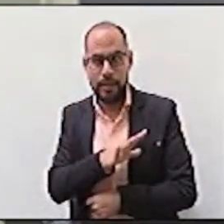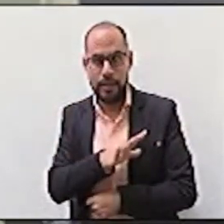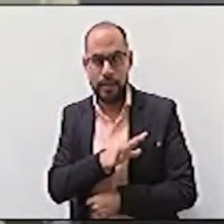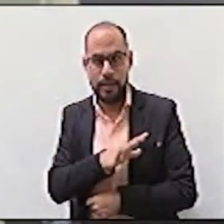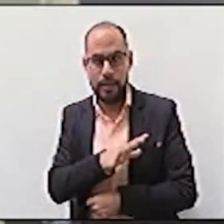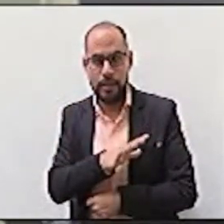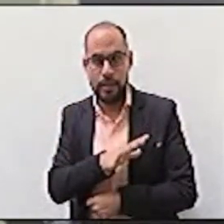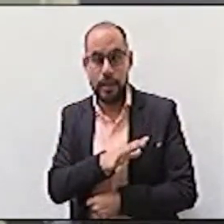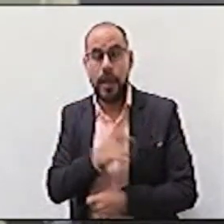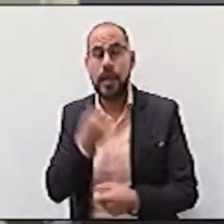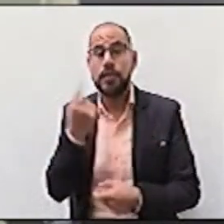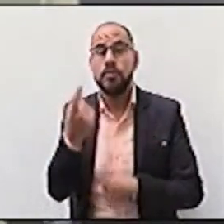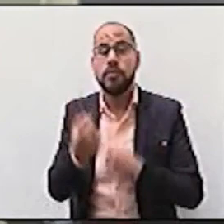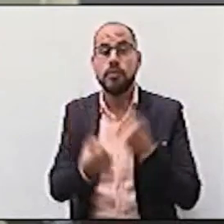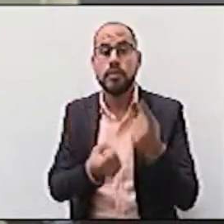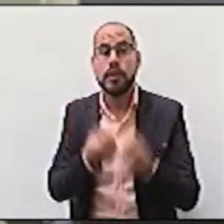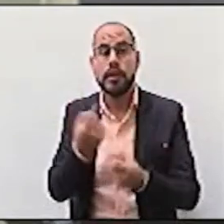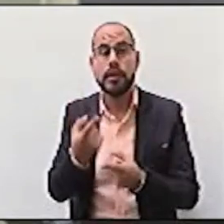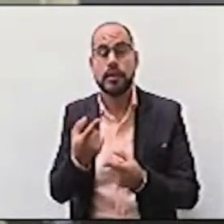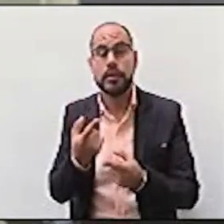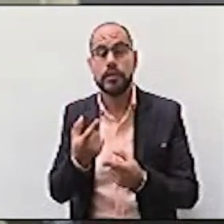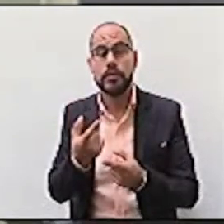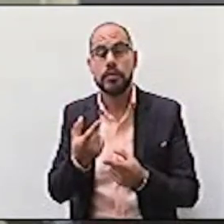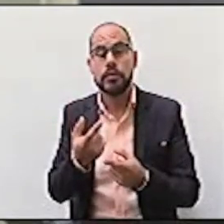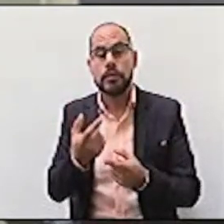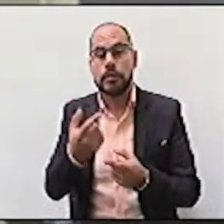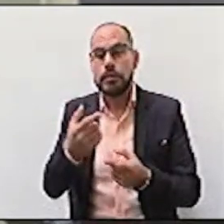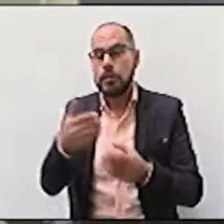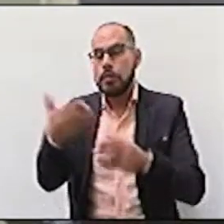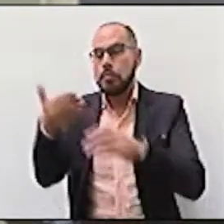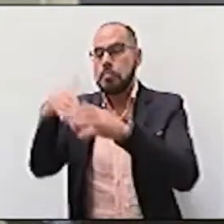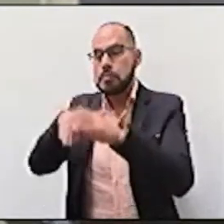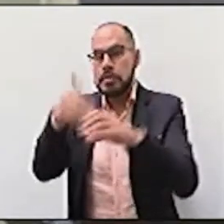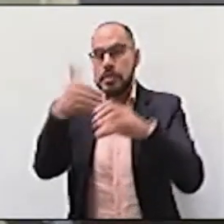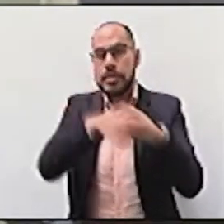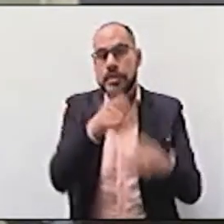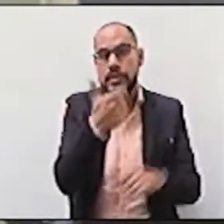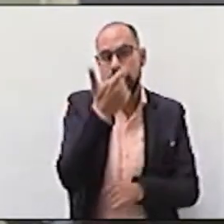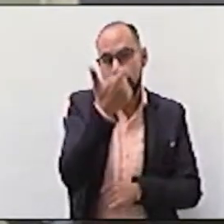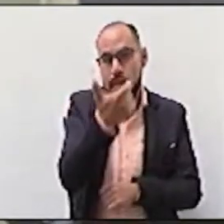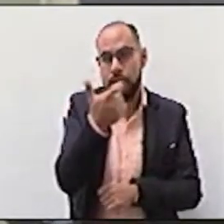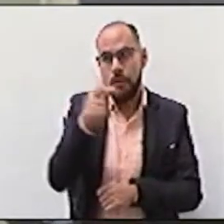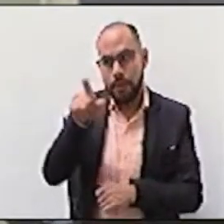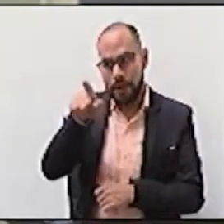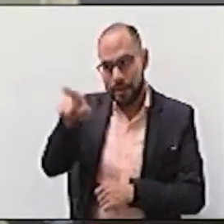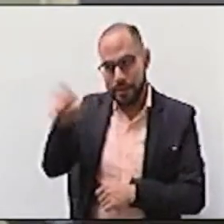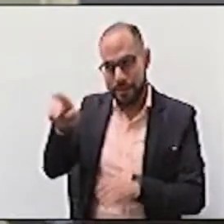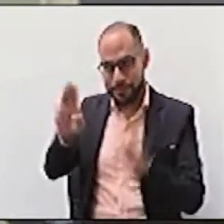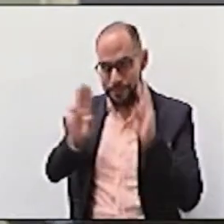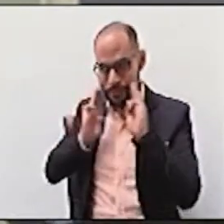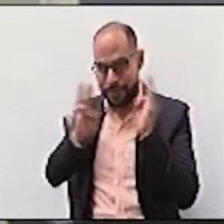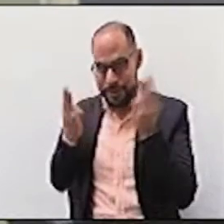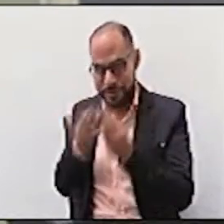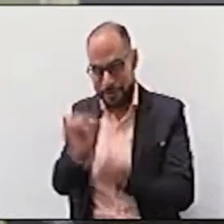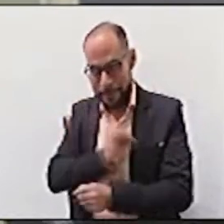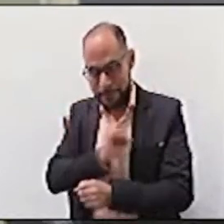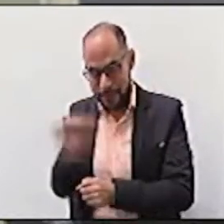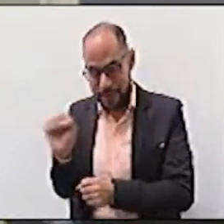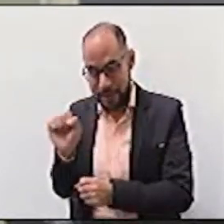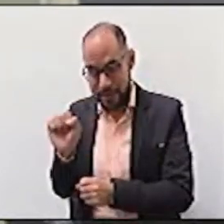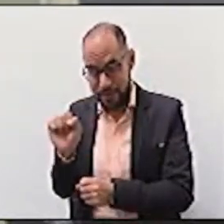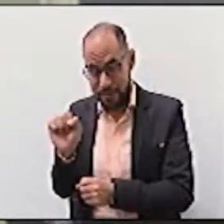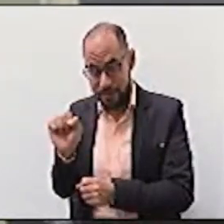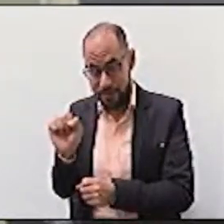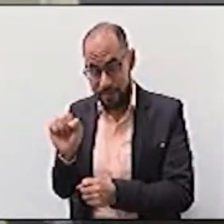que están congeladas y que son recursos de procedencia ilícita, básicamente de la delincuencia